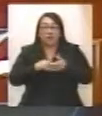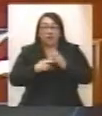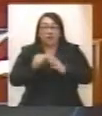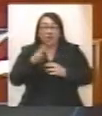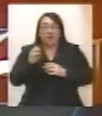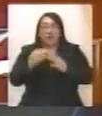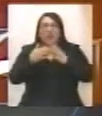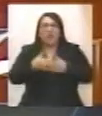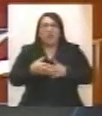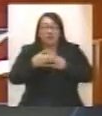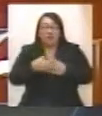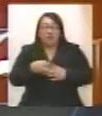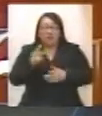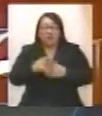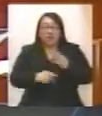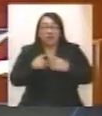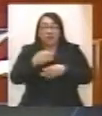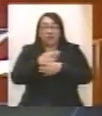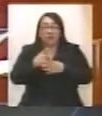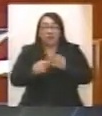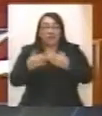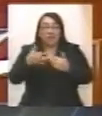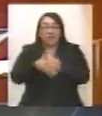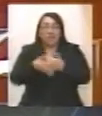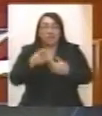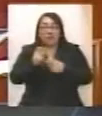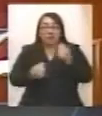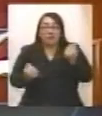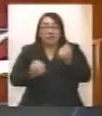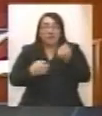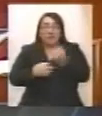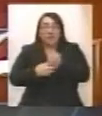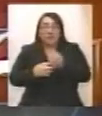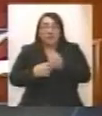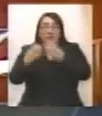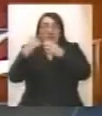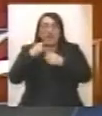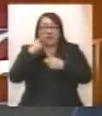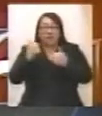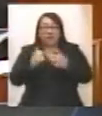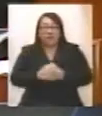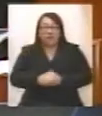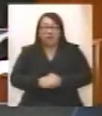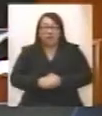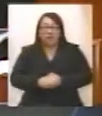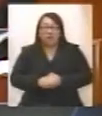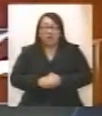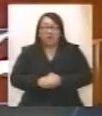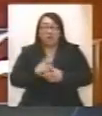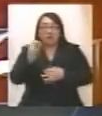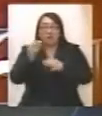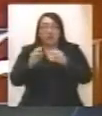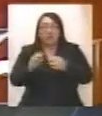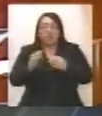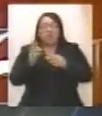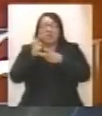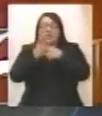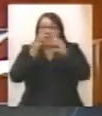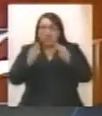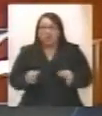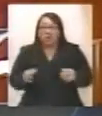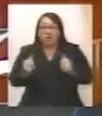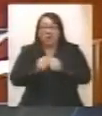vías navegables de tal manera que el tráfico de pasajeros y carga sea eficiente, económico, seguro